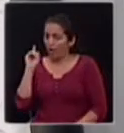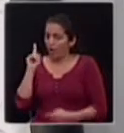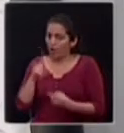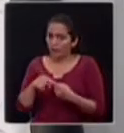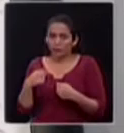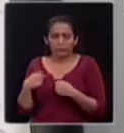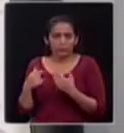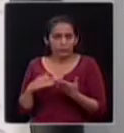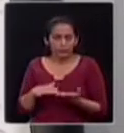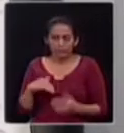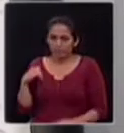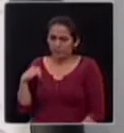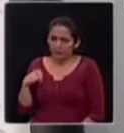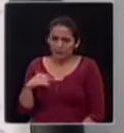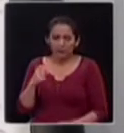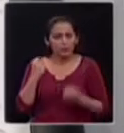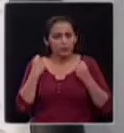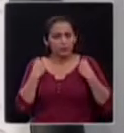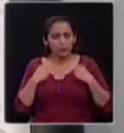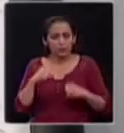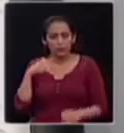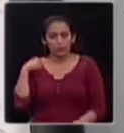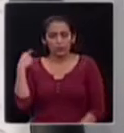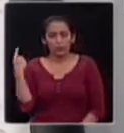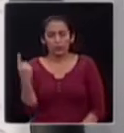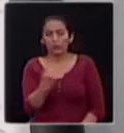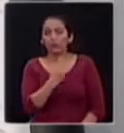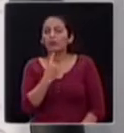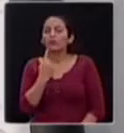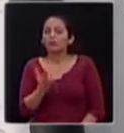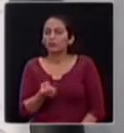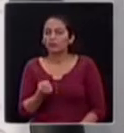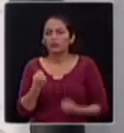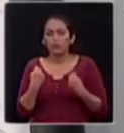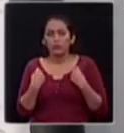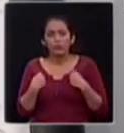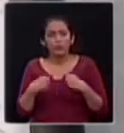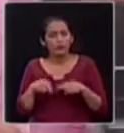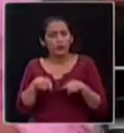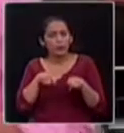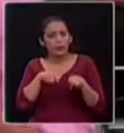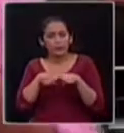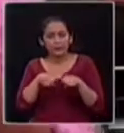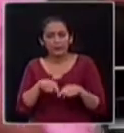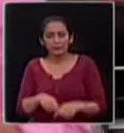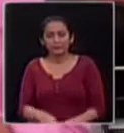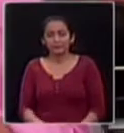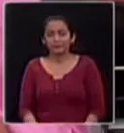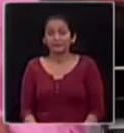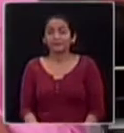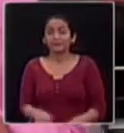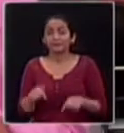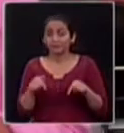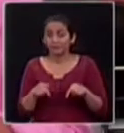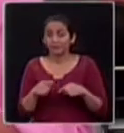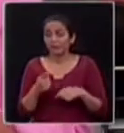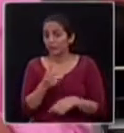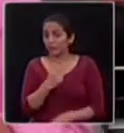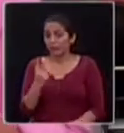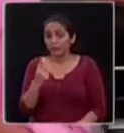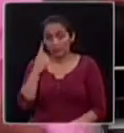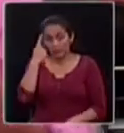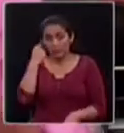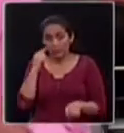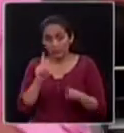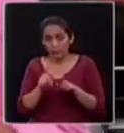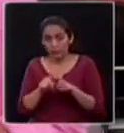ganar entre todos. El proyecto del fútbol ecuatoriano, de que esto mejore. Cabe indicar que este contrato dejará más